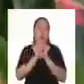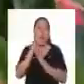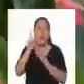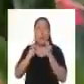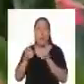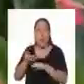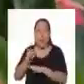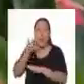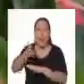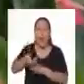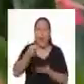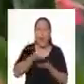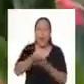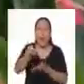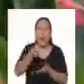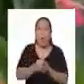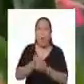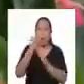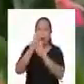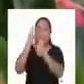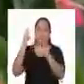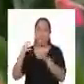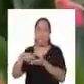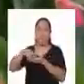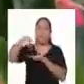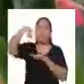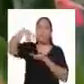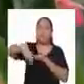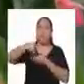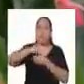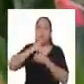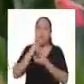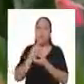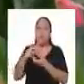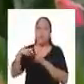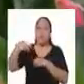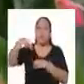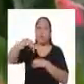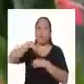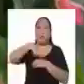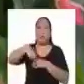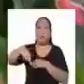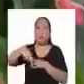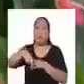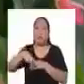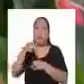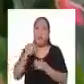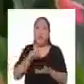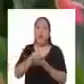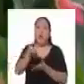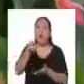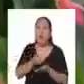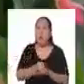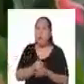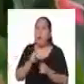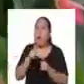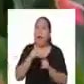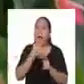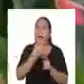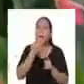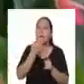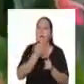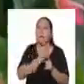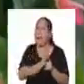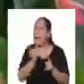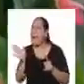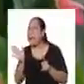o la gente que viaja en un medio de transporte no se va a bajar de su autobús o no va a cambiar su ruta de compras para comprar agua. Necesitas